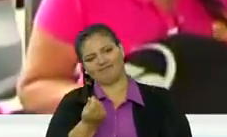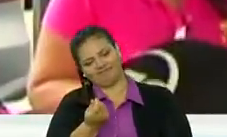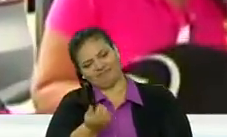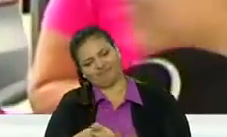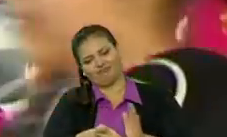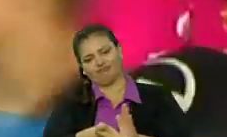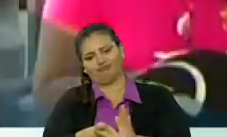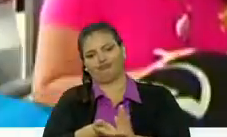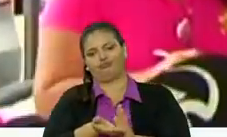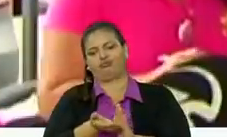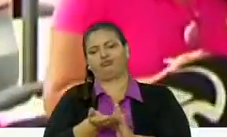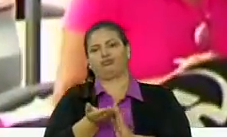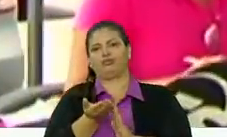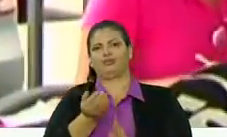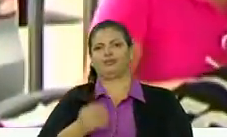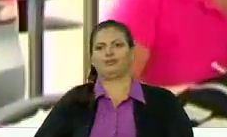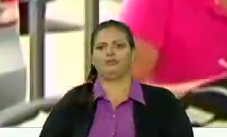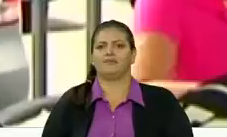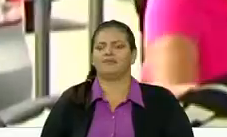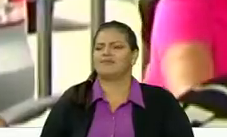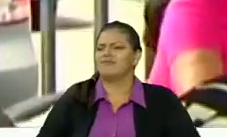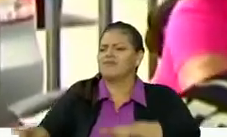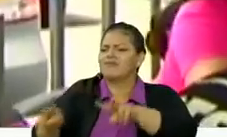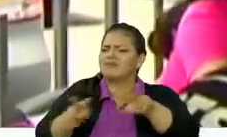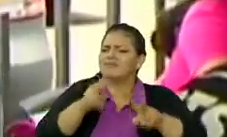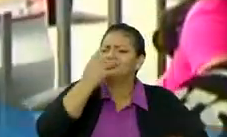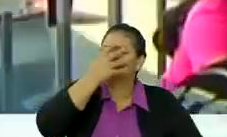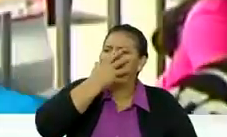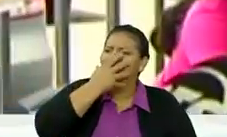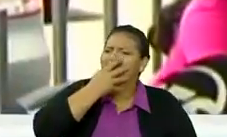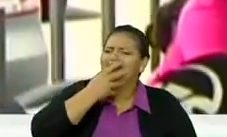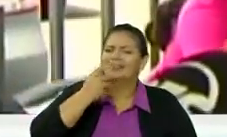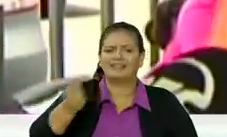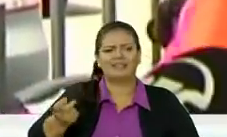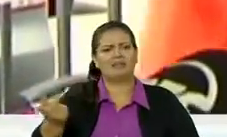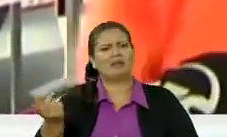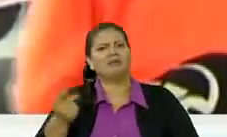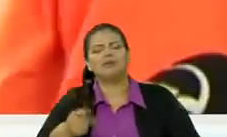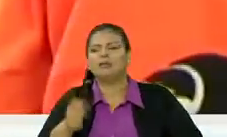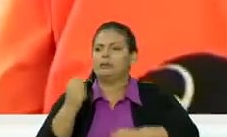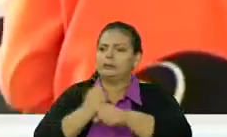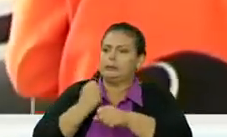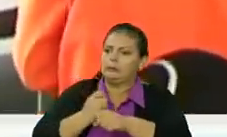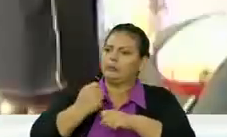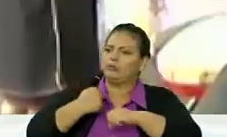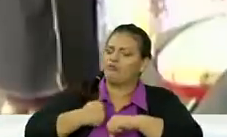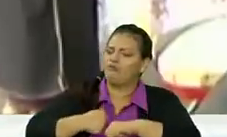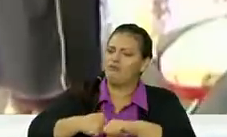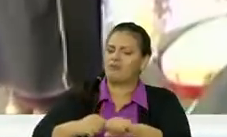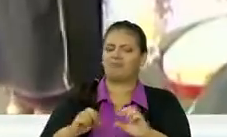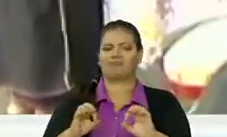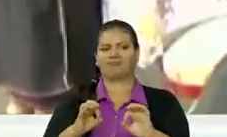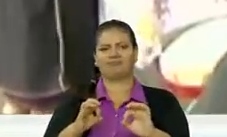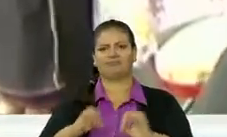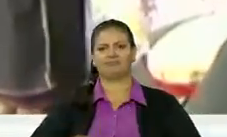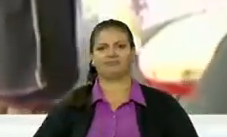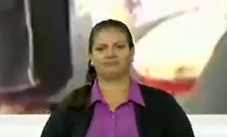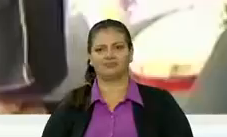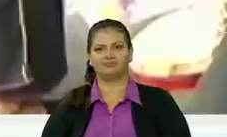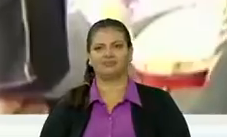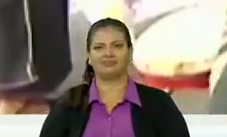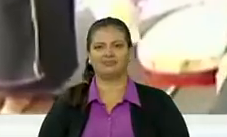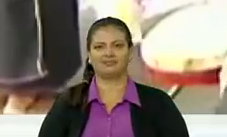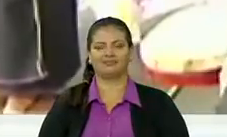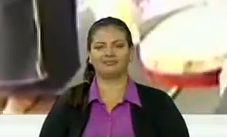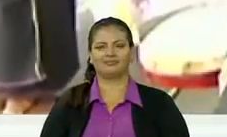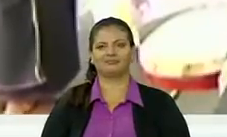lo mejor de ellos. Todo es bonito, hermoso, algo que de verdad atrae y llama la atención. Porque cada uno de nosotros tenemos